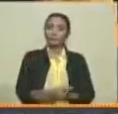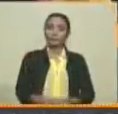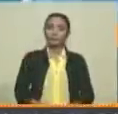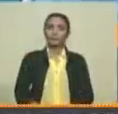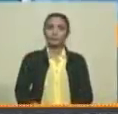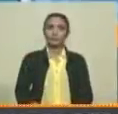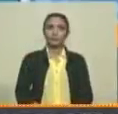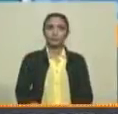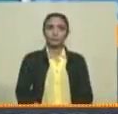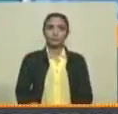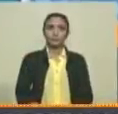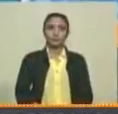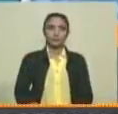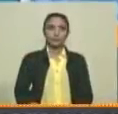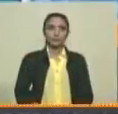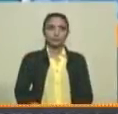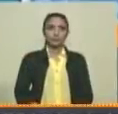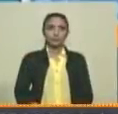señores imperialistas.